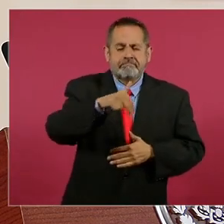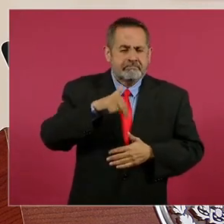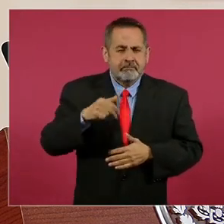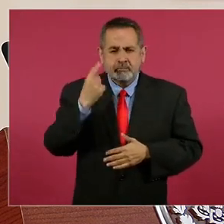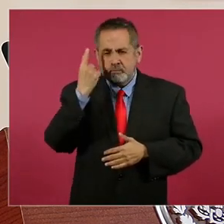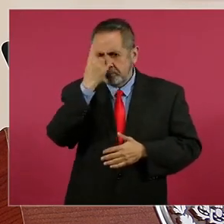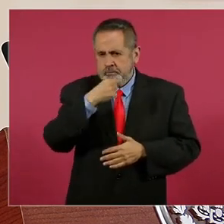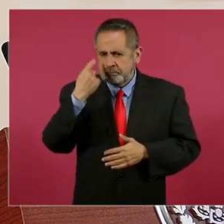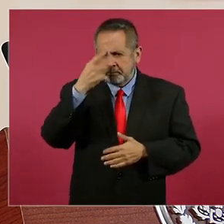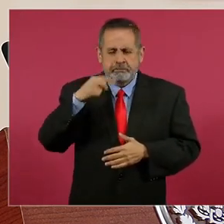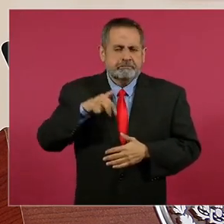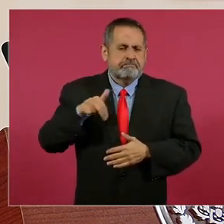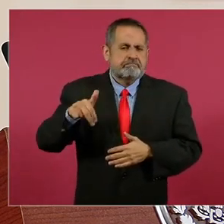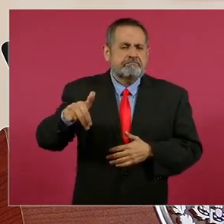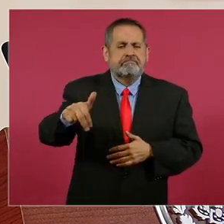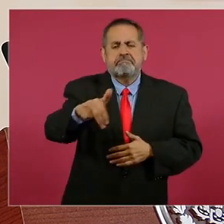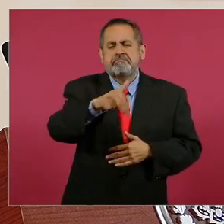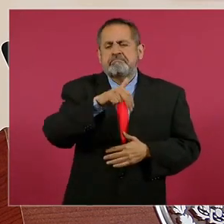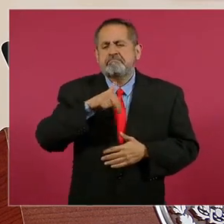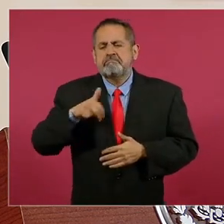una hora,